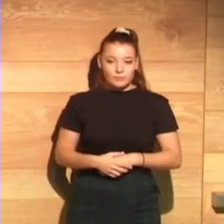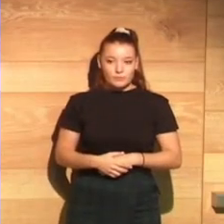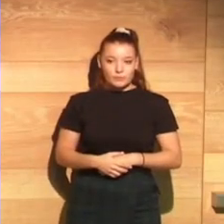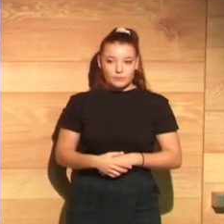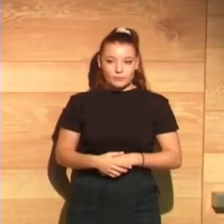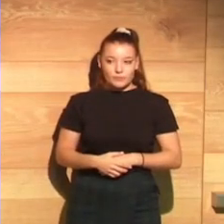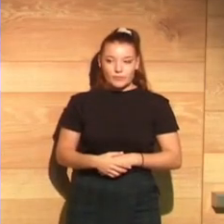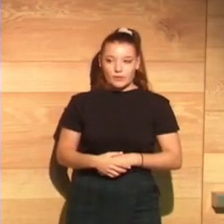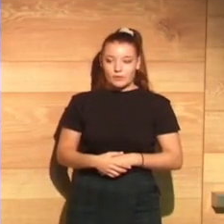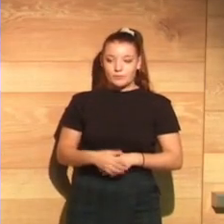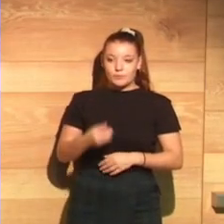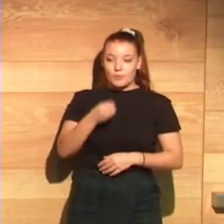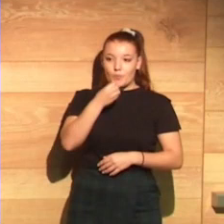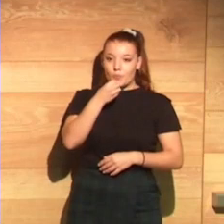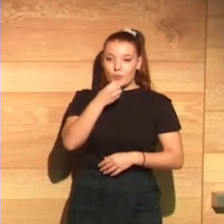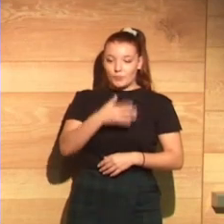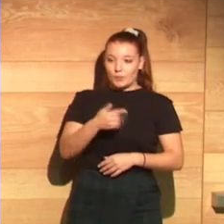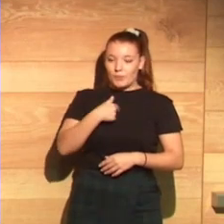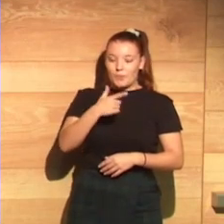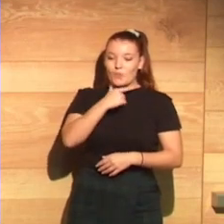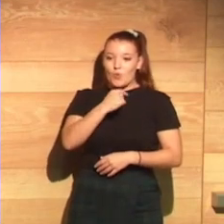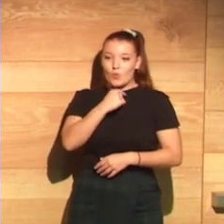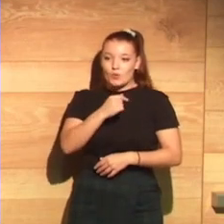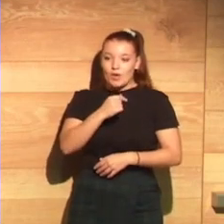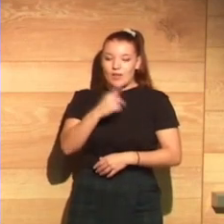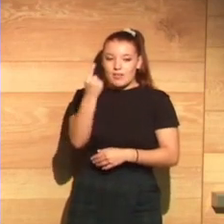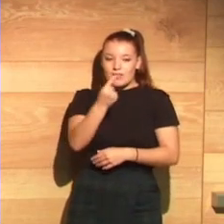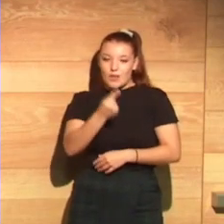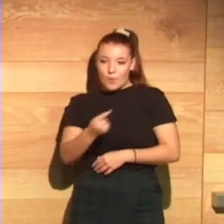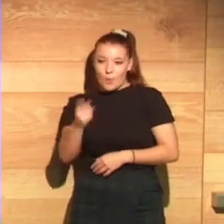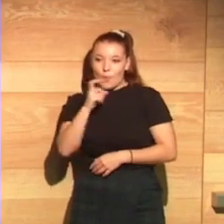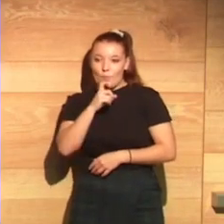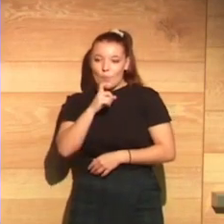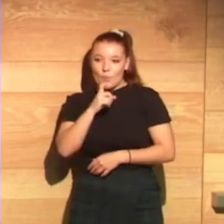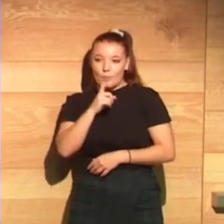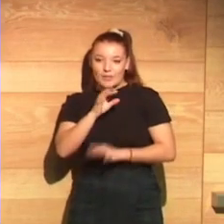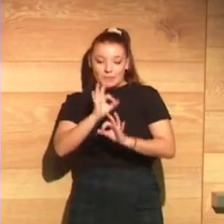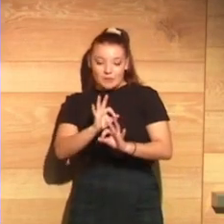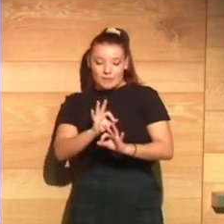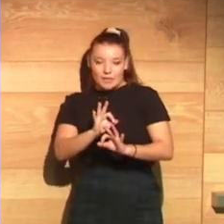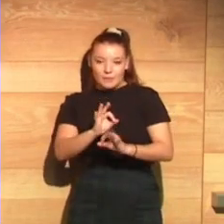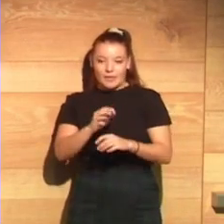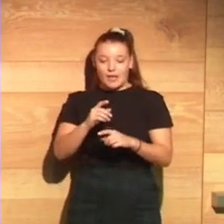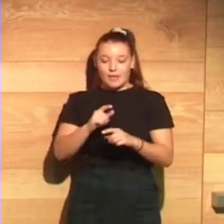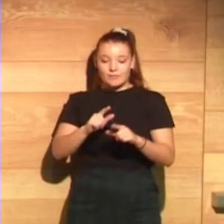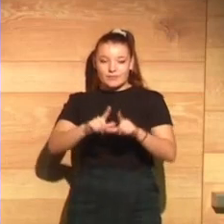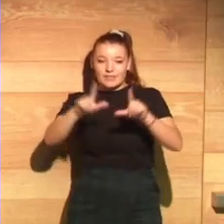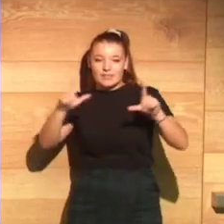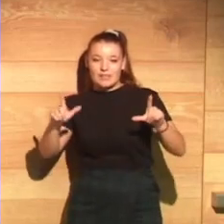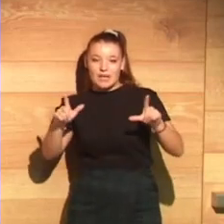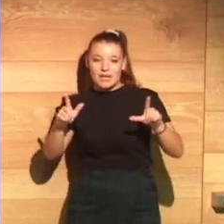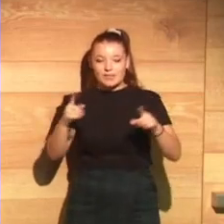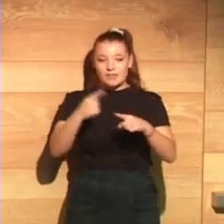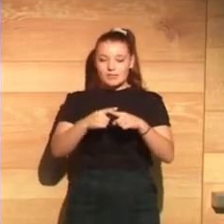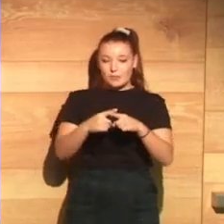también hay un momento, bueno, a mí me gusta mucho cómo la dibujas, incluso en esas escenas más eróticas o